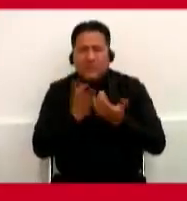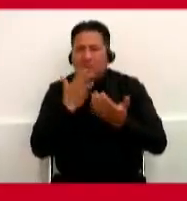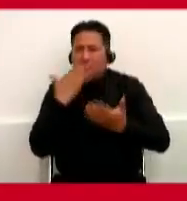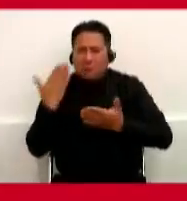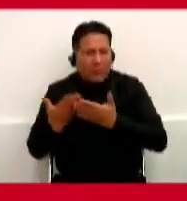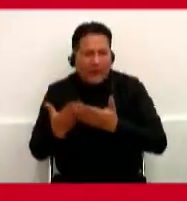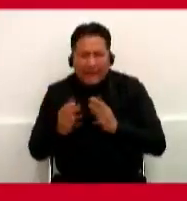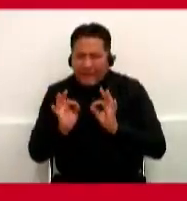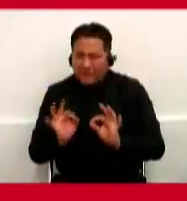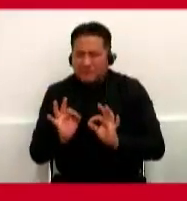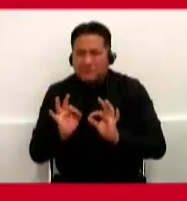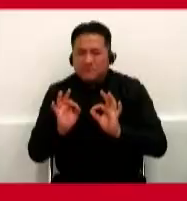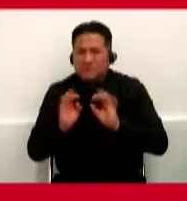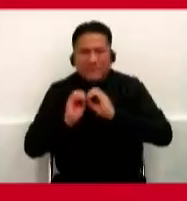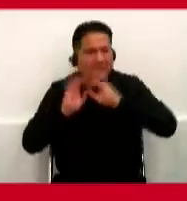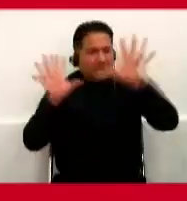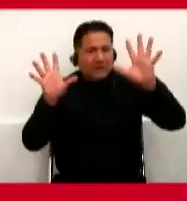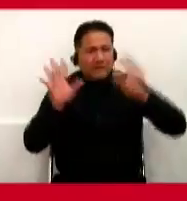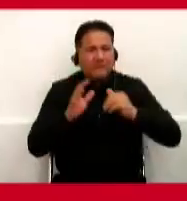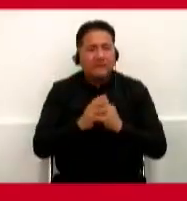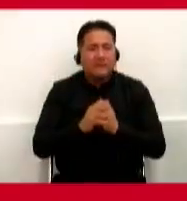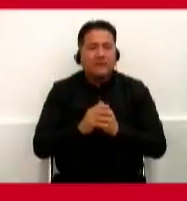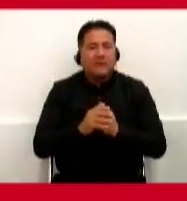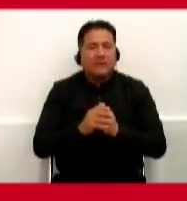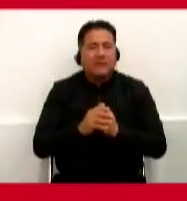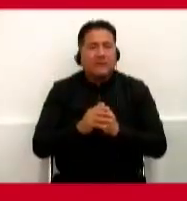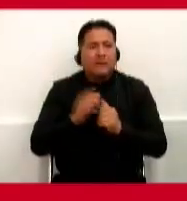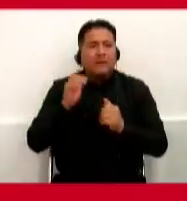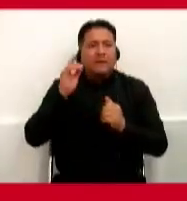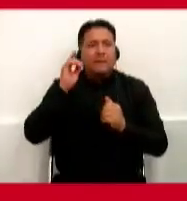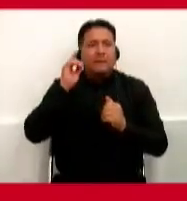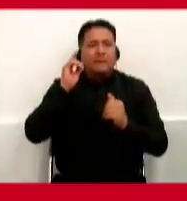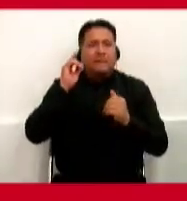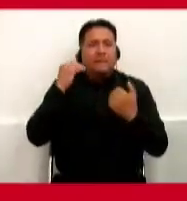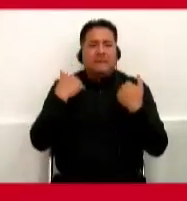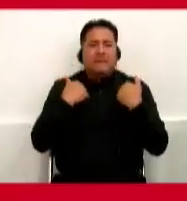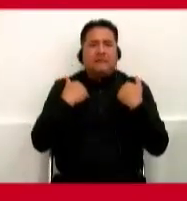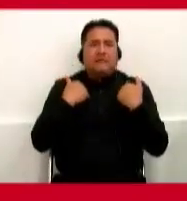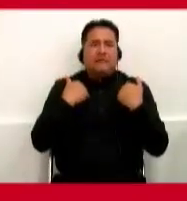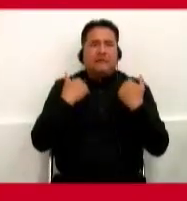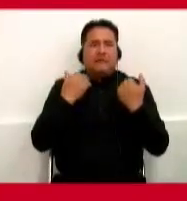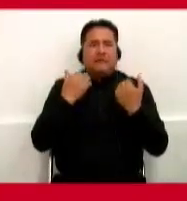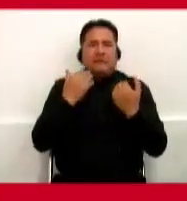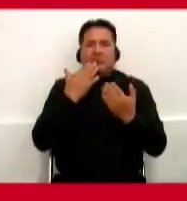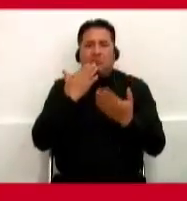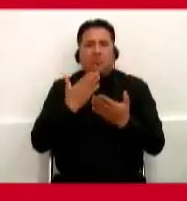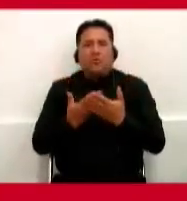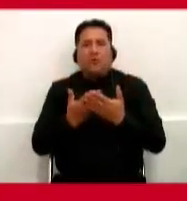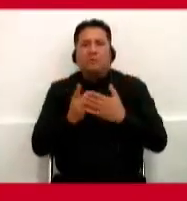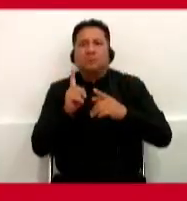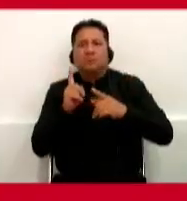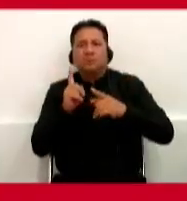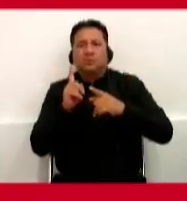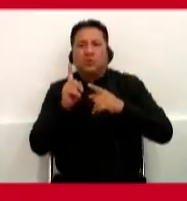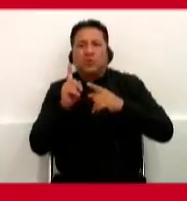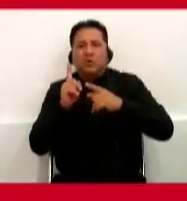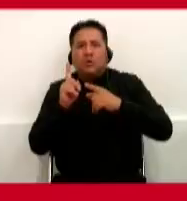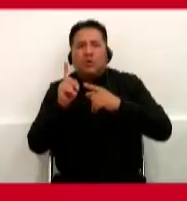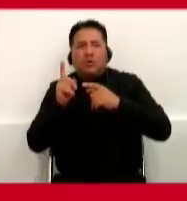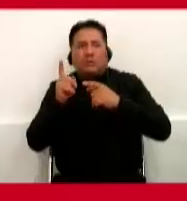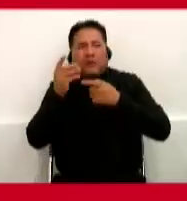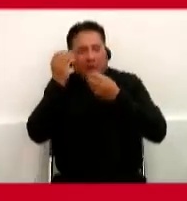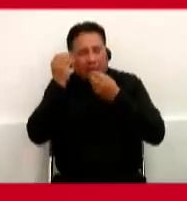aguas abajo es un poco más sencillo el desarrollo, ¿no? Entonces tienes un buen sustento de la base de datos y yo creo que con